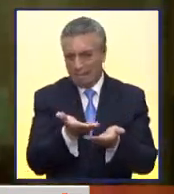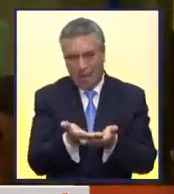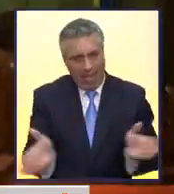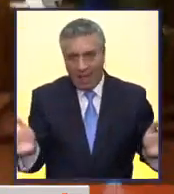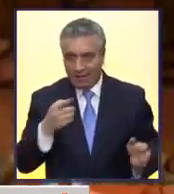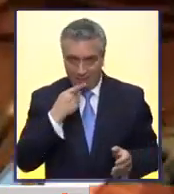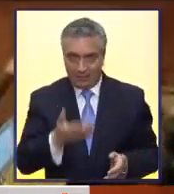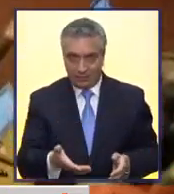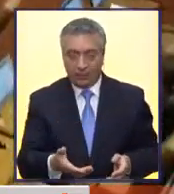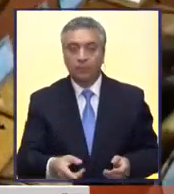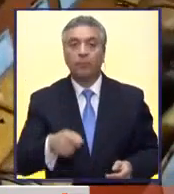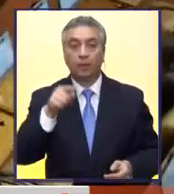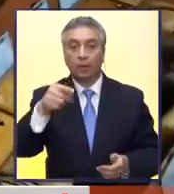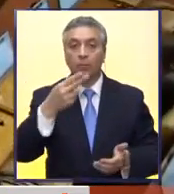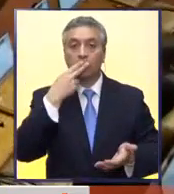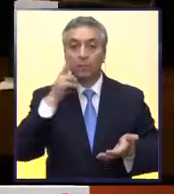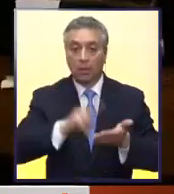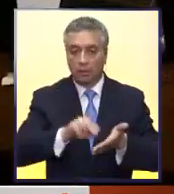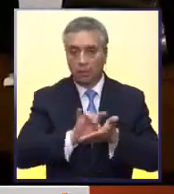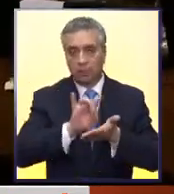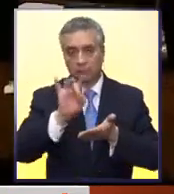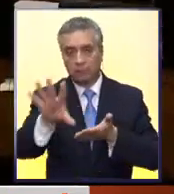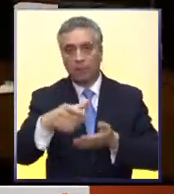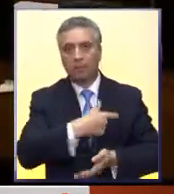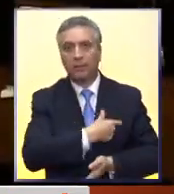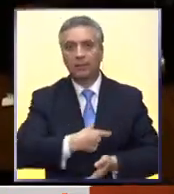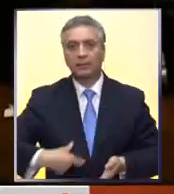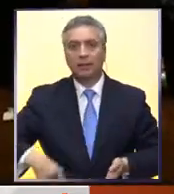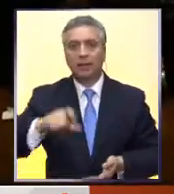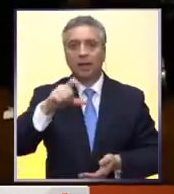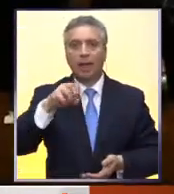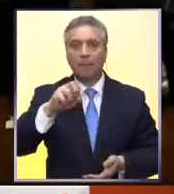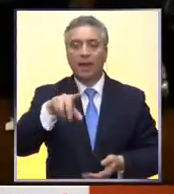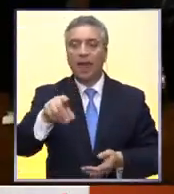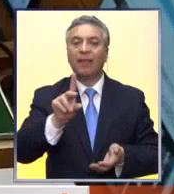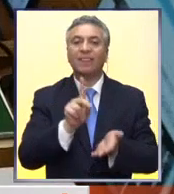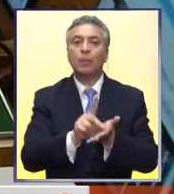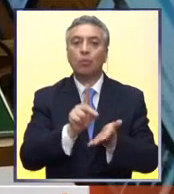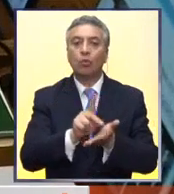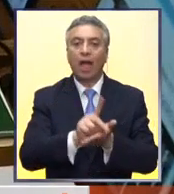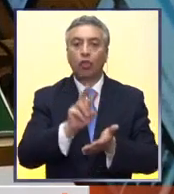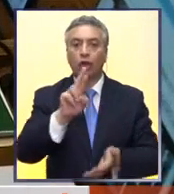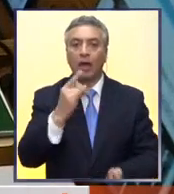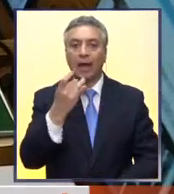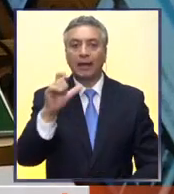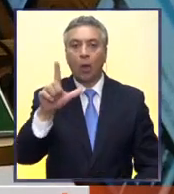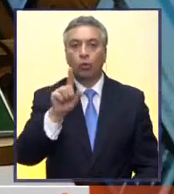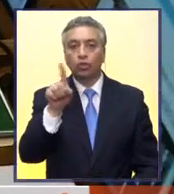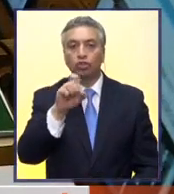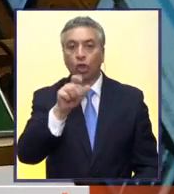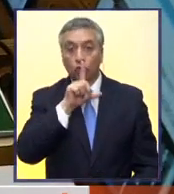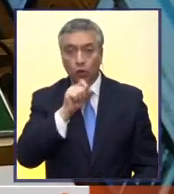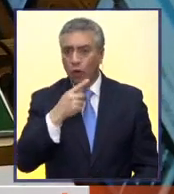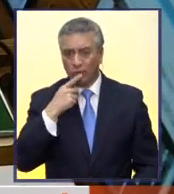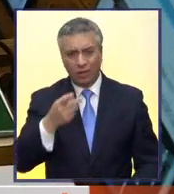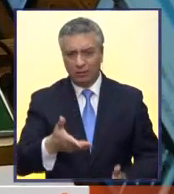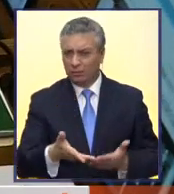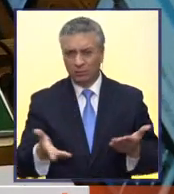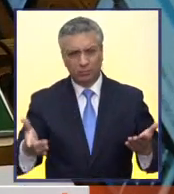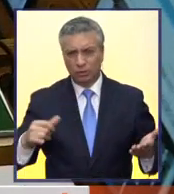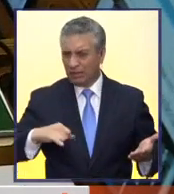de una carta dirigida a la presidenta de la Cámara, donde el diputado de DC, Raúl Soto, protestó por lo que considera un